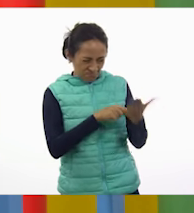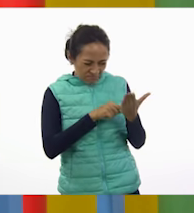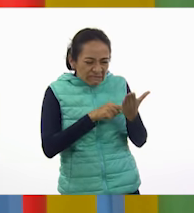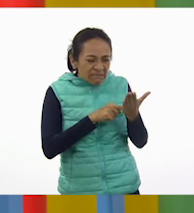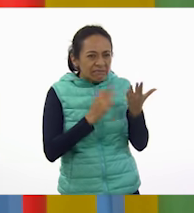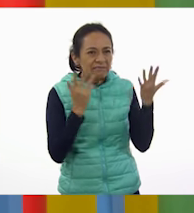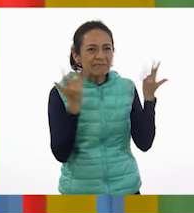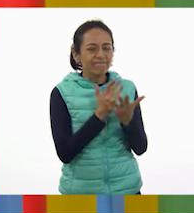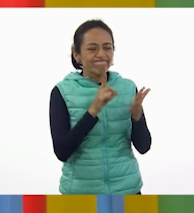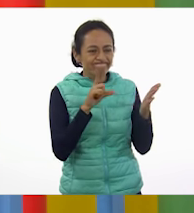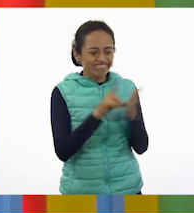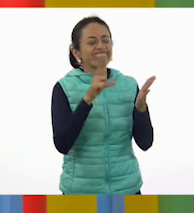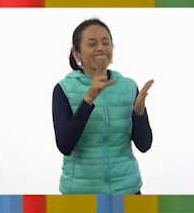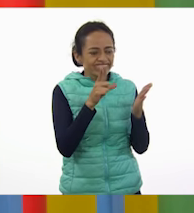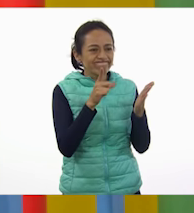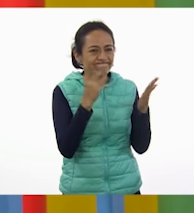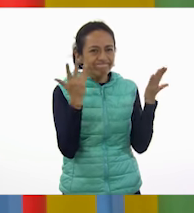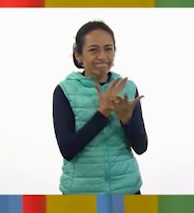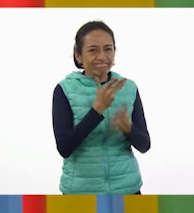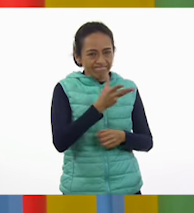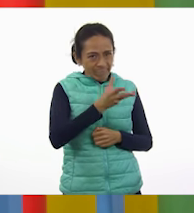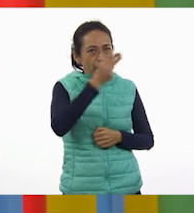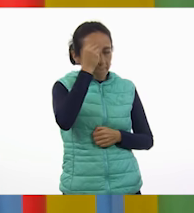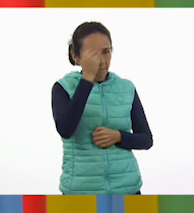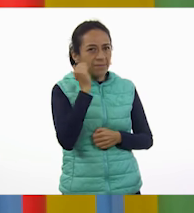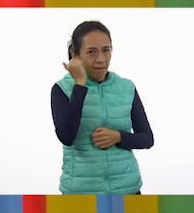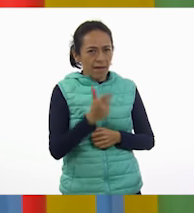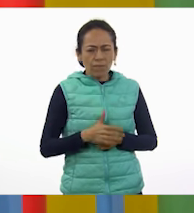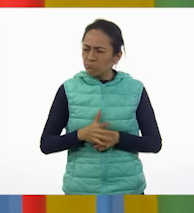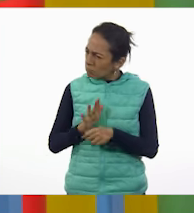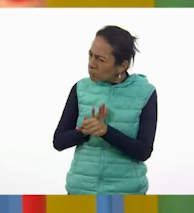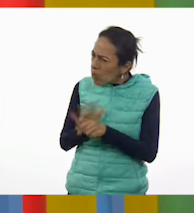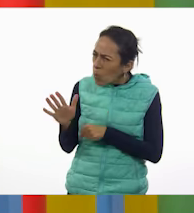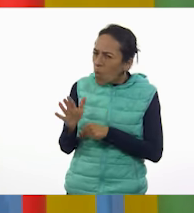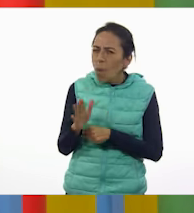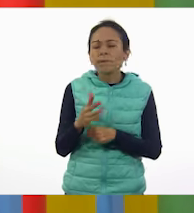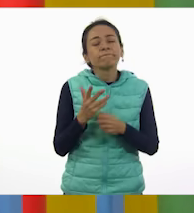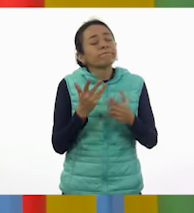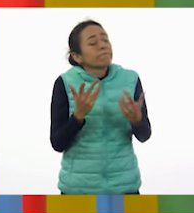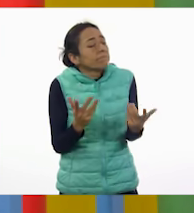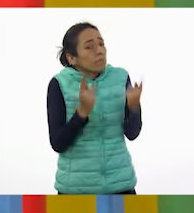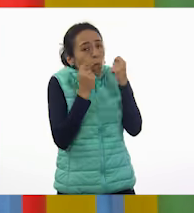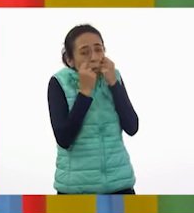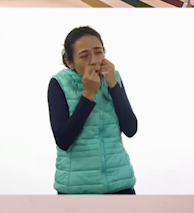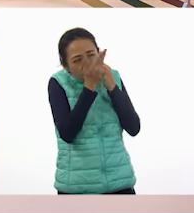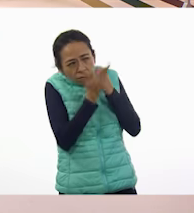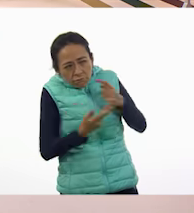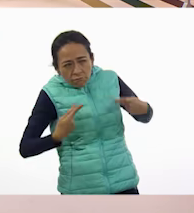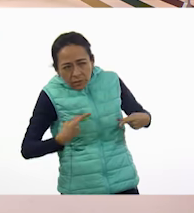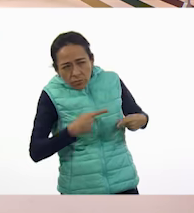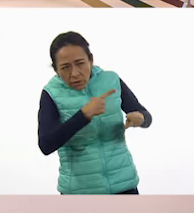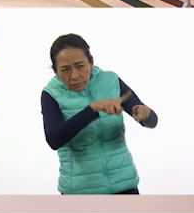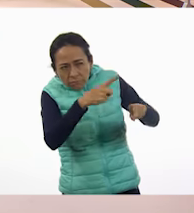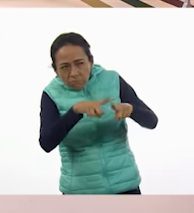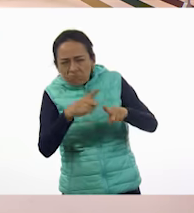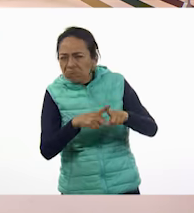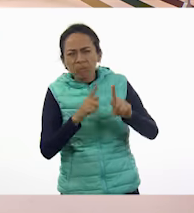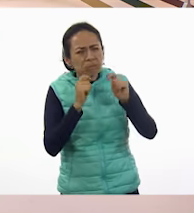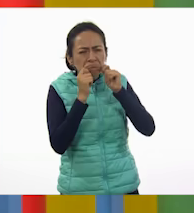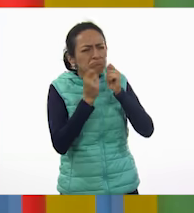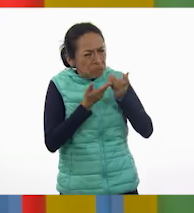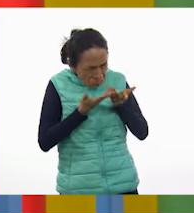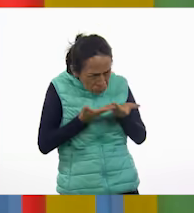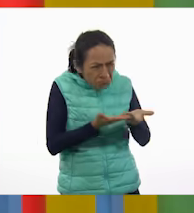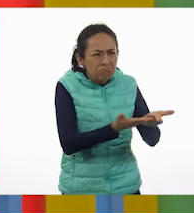Pues que hay que darse la oportunidad de conocer a las personas, aunque sean diferentes a nosotras. Y sobre todo, hay que